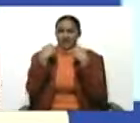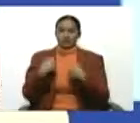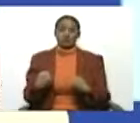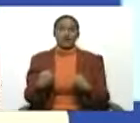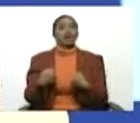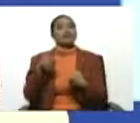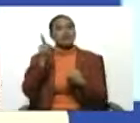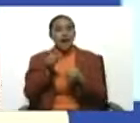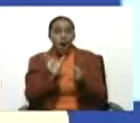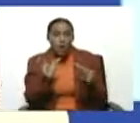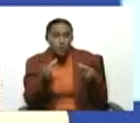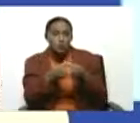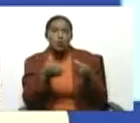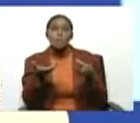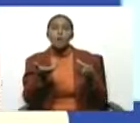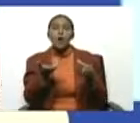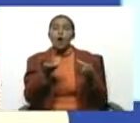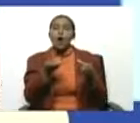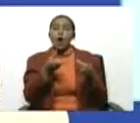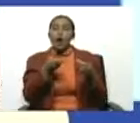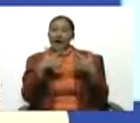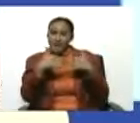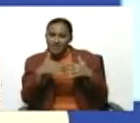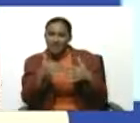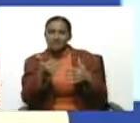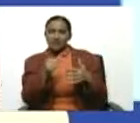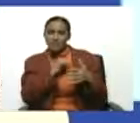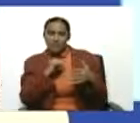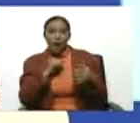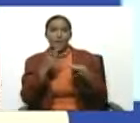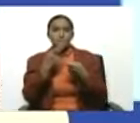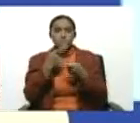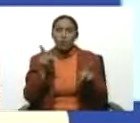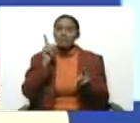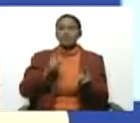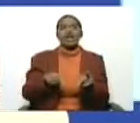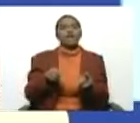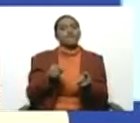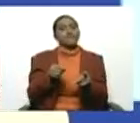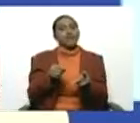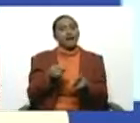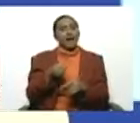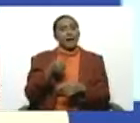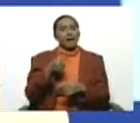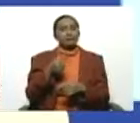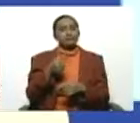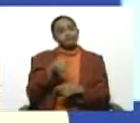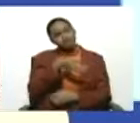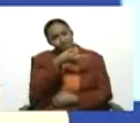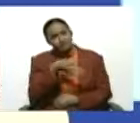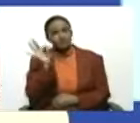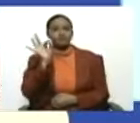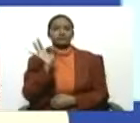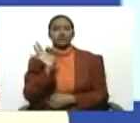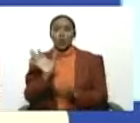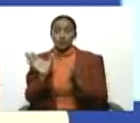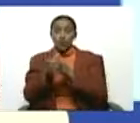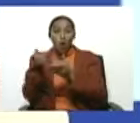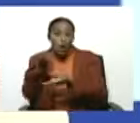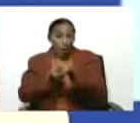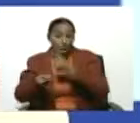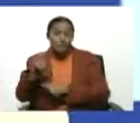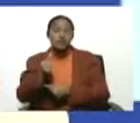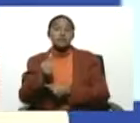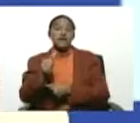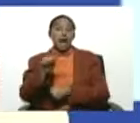también sea efectivo este tipo Economía del sector privado también pudiera